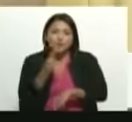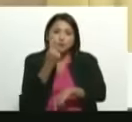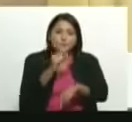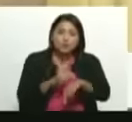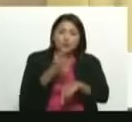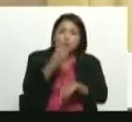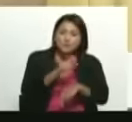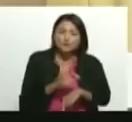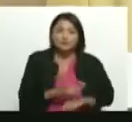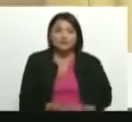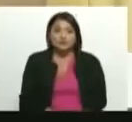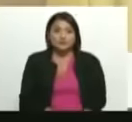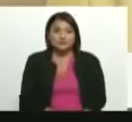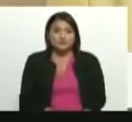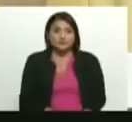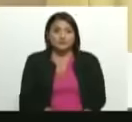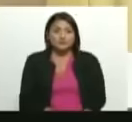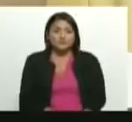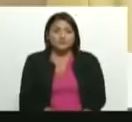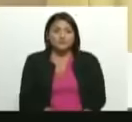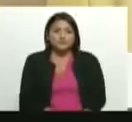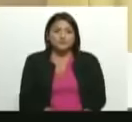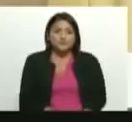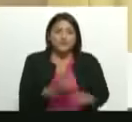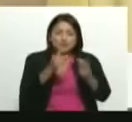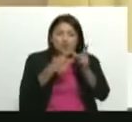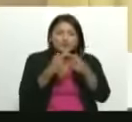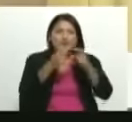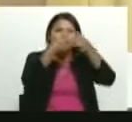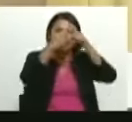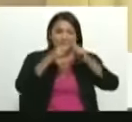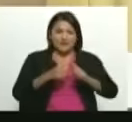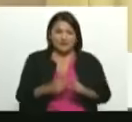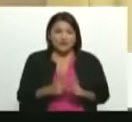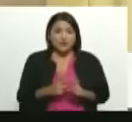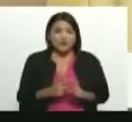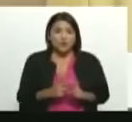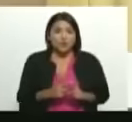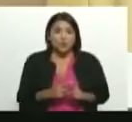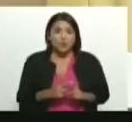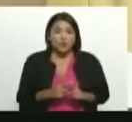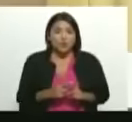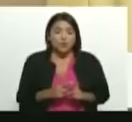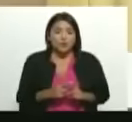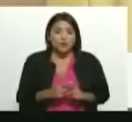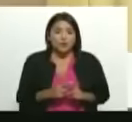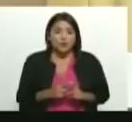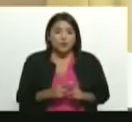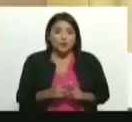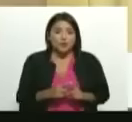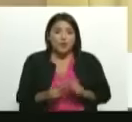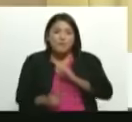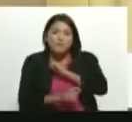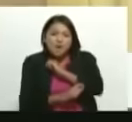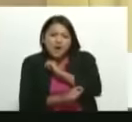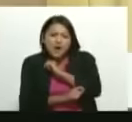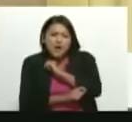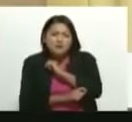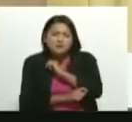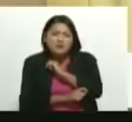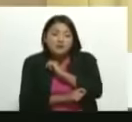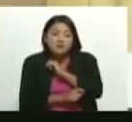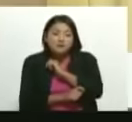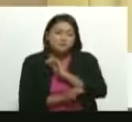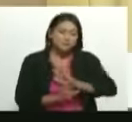sorprendente desde el punto de vista estadístico. No estoy hablando de que hubo un fraude, como otros se han hablado,